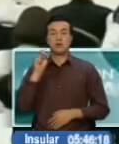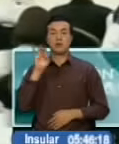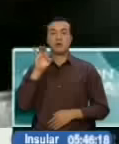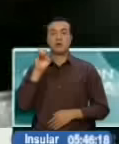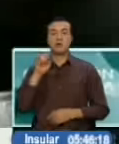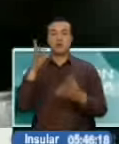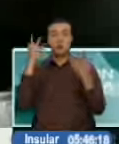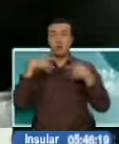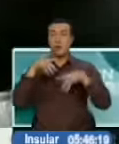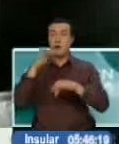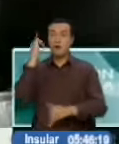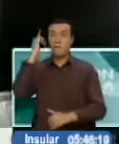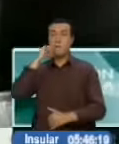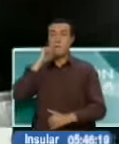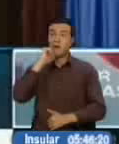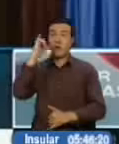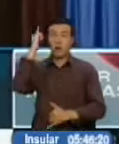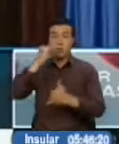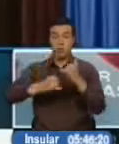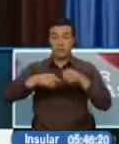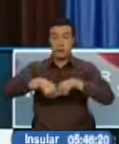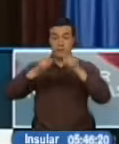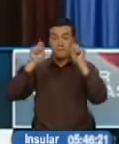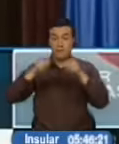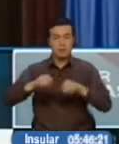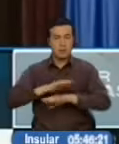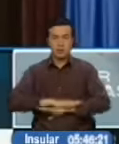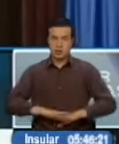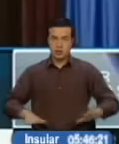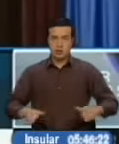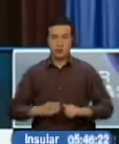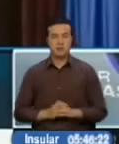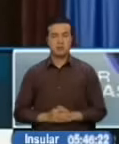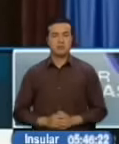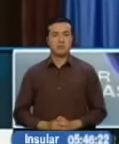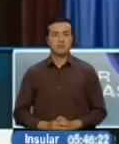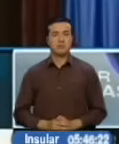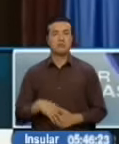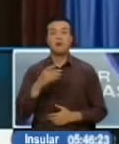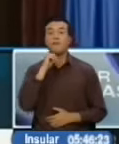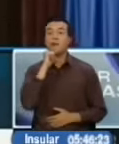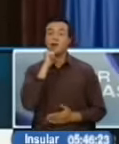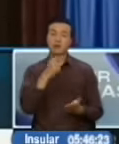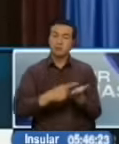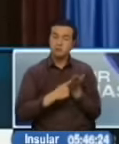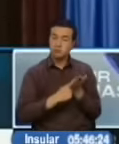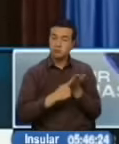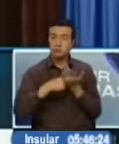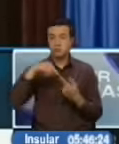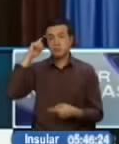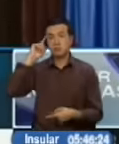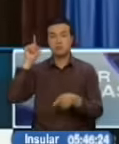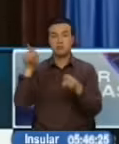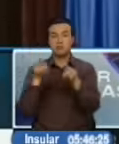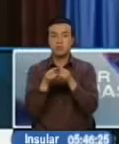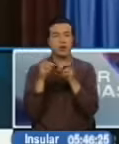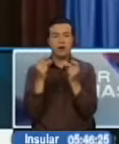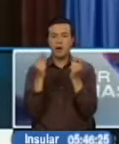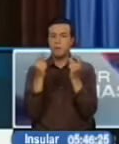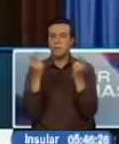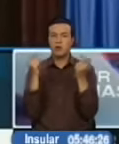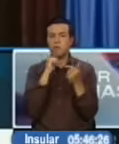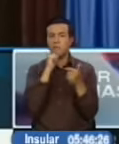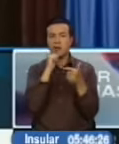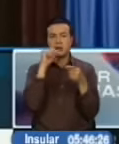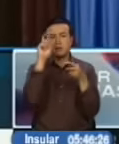cuando se logre la firma final del acuerdo de paz. Lo que nos falta es terminar y de discutir y acordar a la mayor brevedad